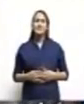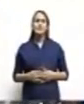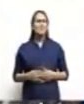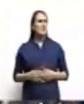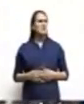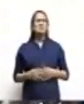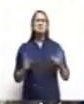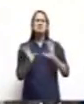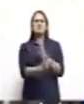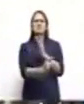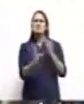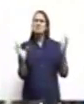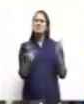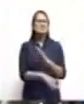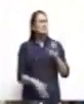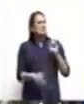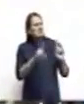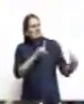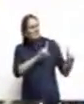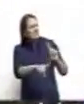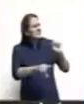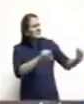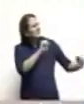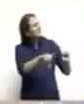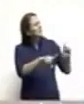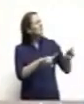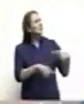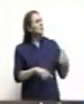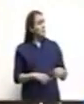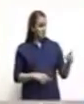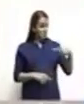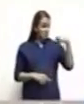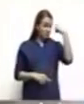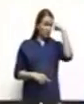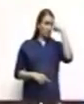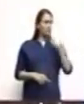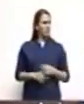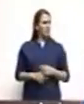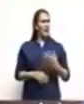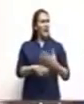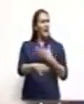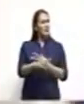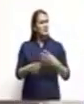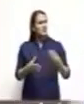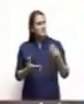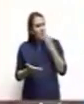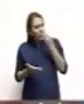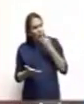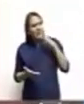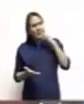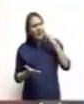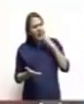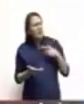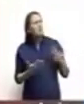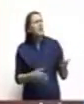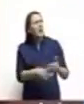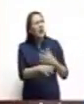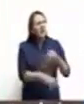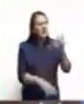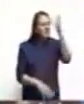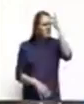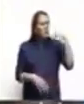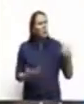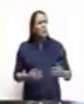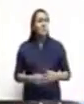Salimos a las calles a preguntarle a los ciudadanos sobre qué toman en cuenta a la hora de consumir y adquirir ese tipo de alimentos.